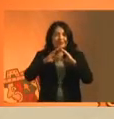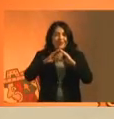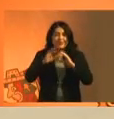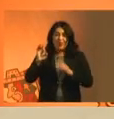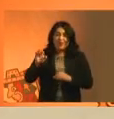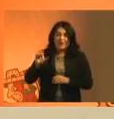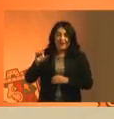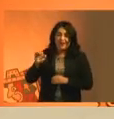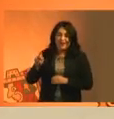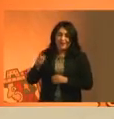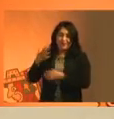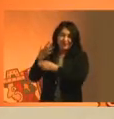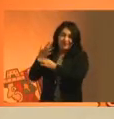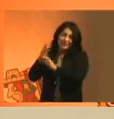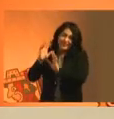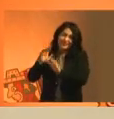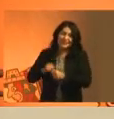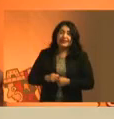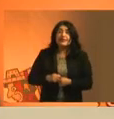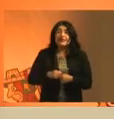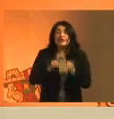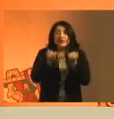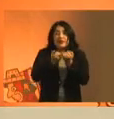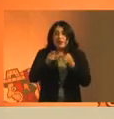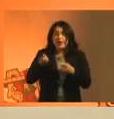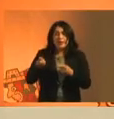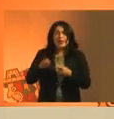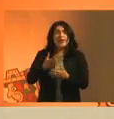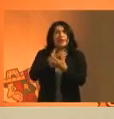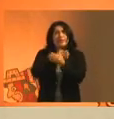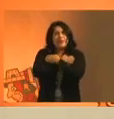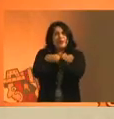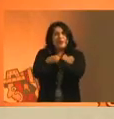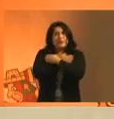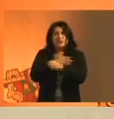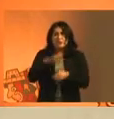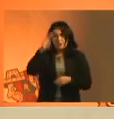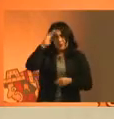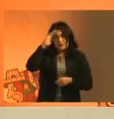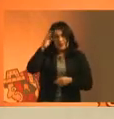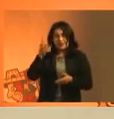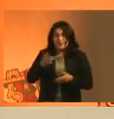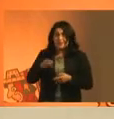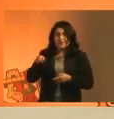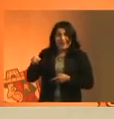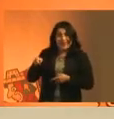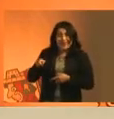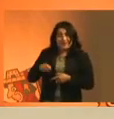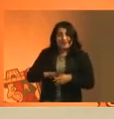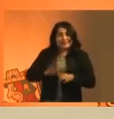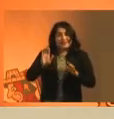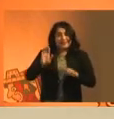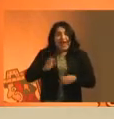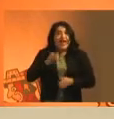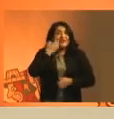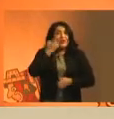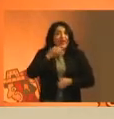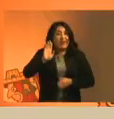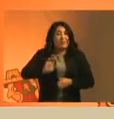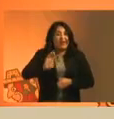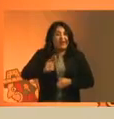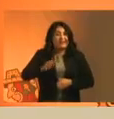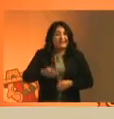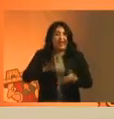niños la educación pensaba cabello puerto hace de las escuelas una cárcel los niños se la pasan sentados